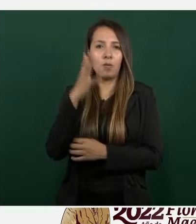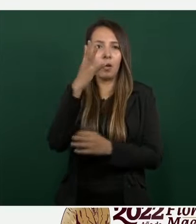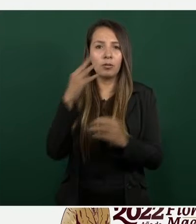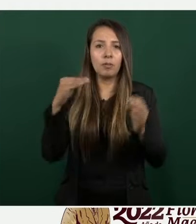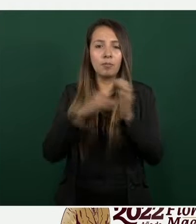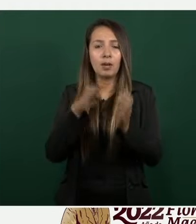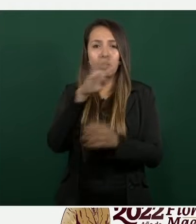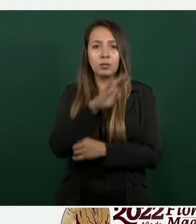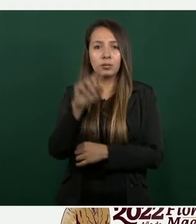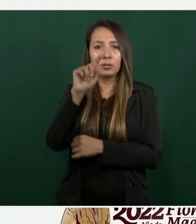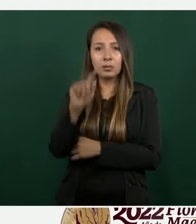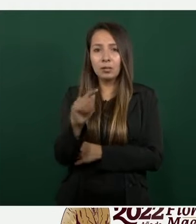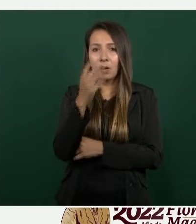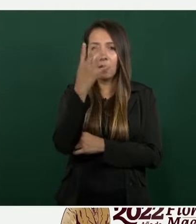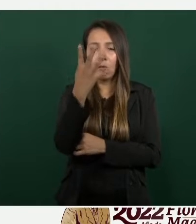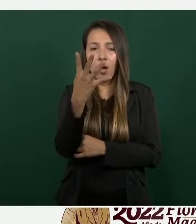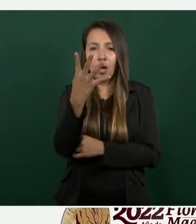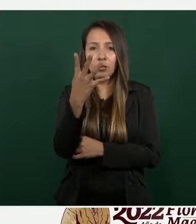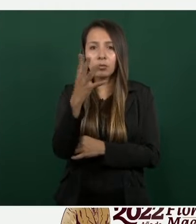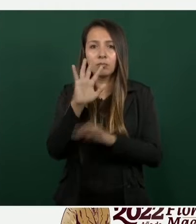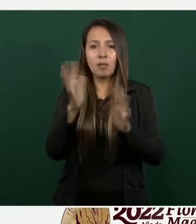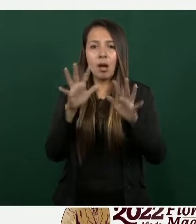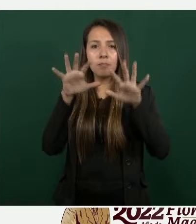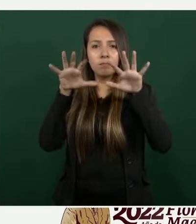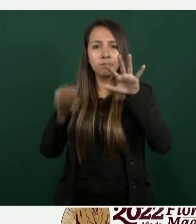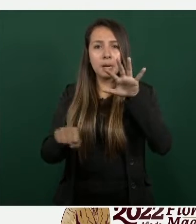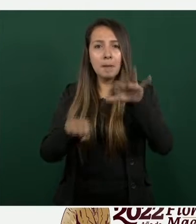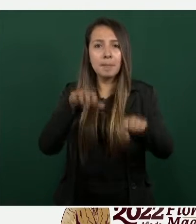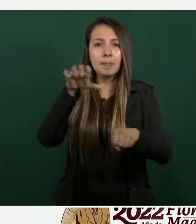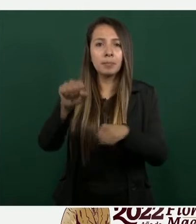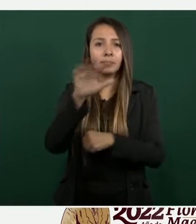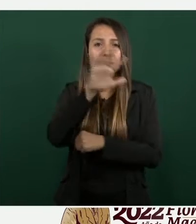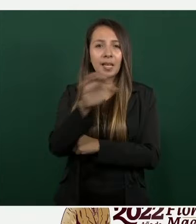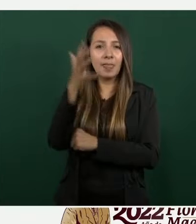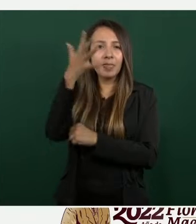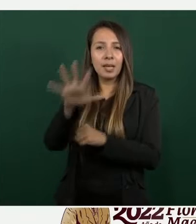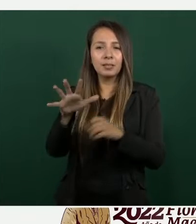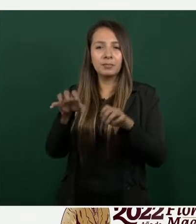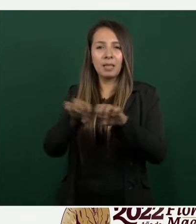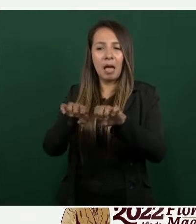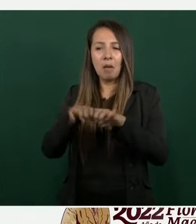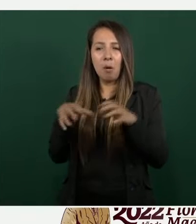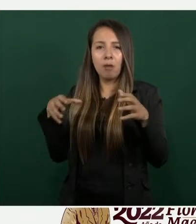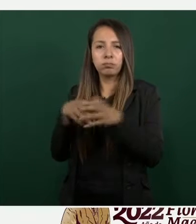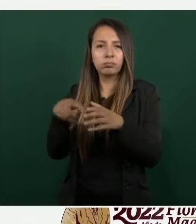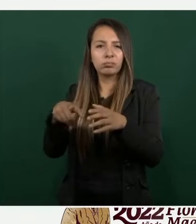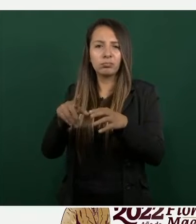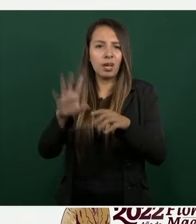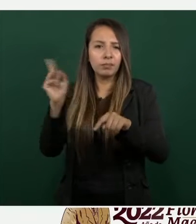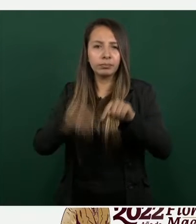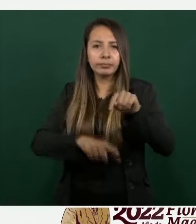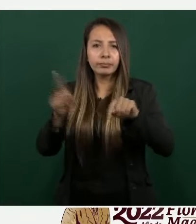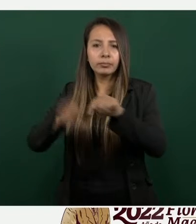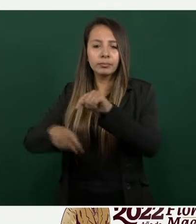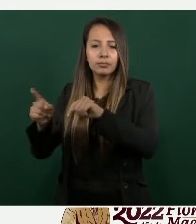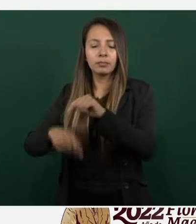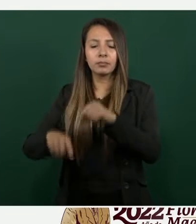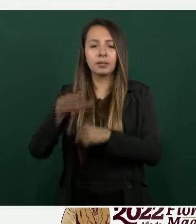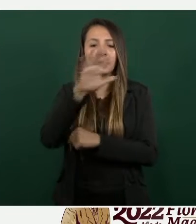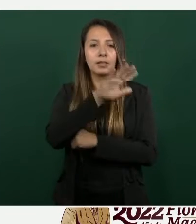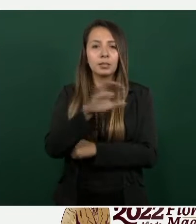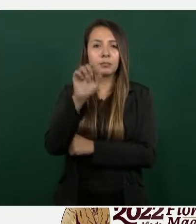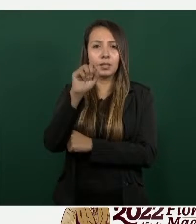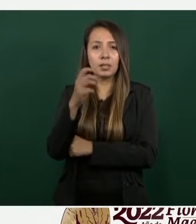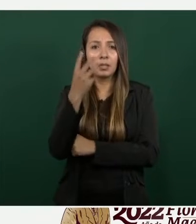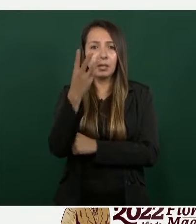4,474 detenidas, 510 bandas desarticuladas y 2,033 víctimas liberadas en lo que